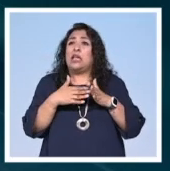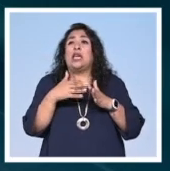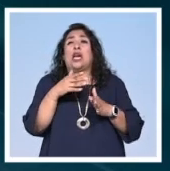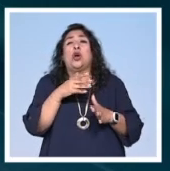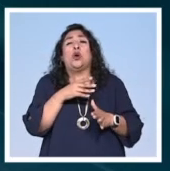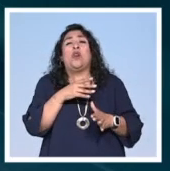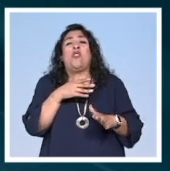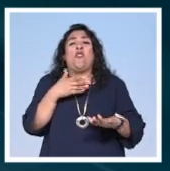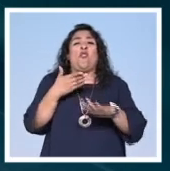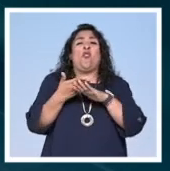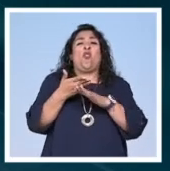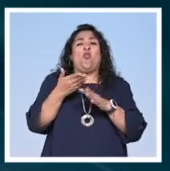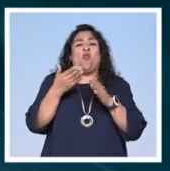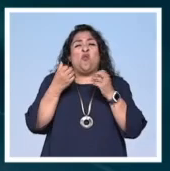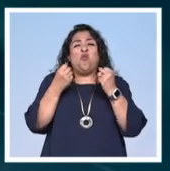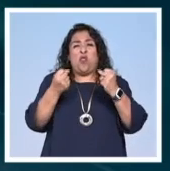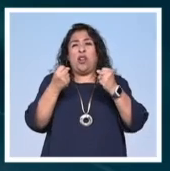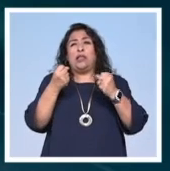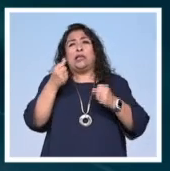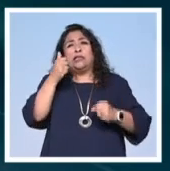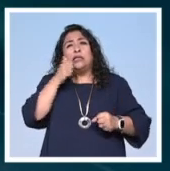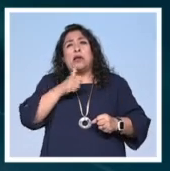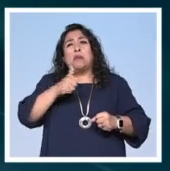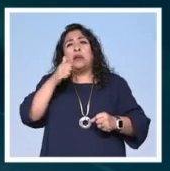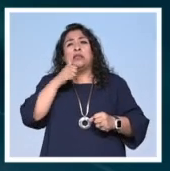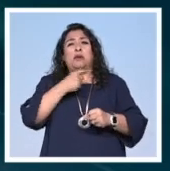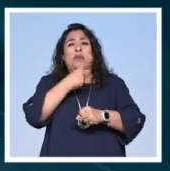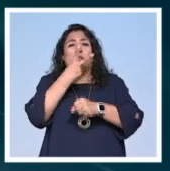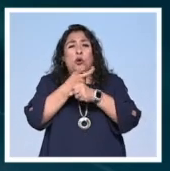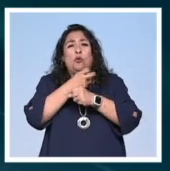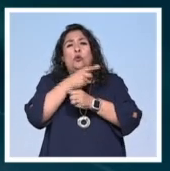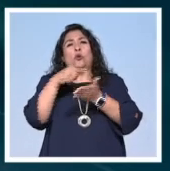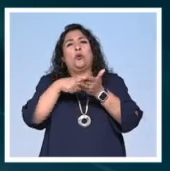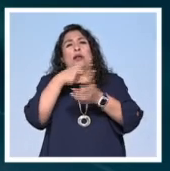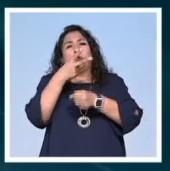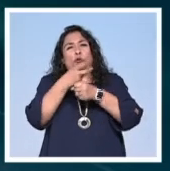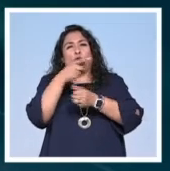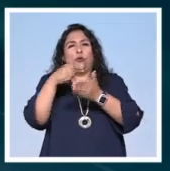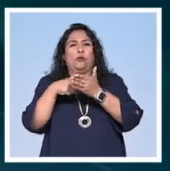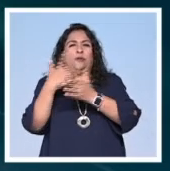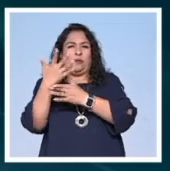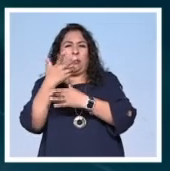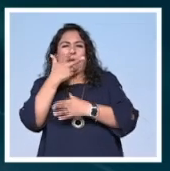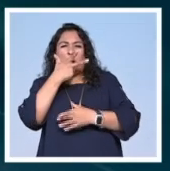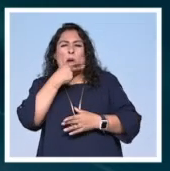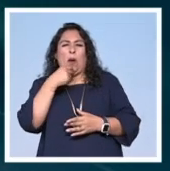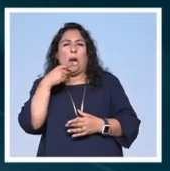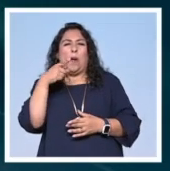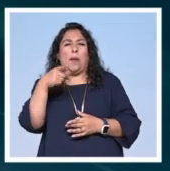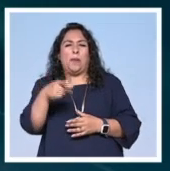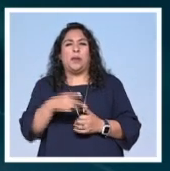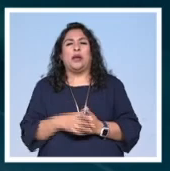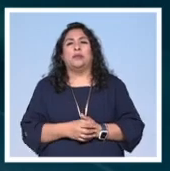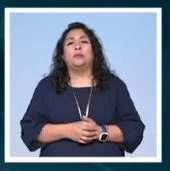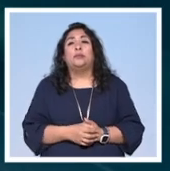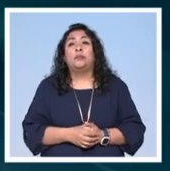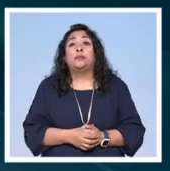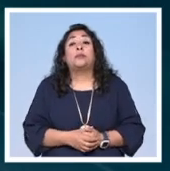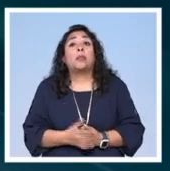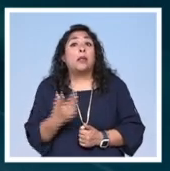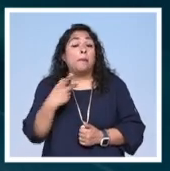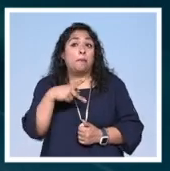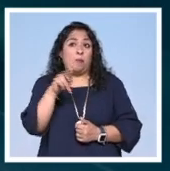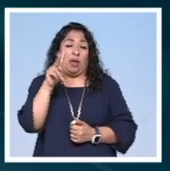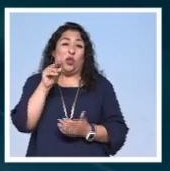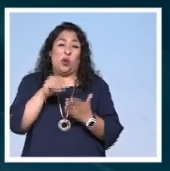Ultra ofensiva permaneciendo Eternamente en segundo lugar agregó Bernard bubu a van minut pero